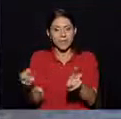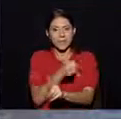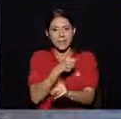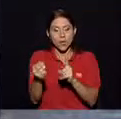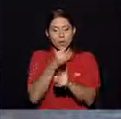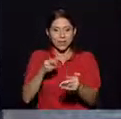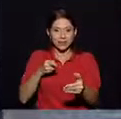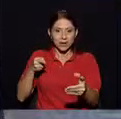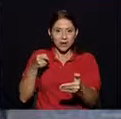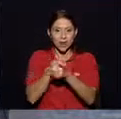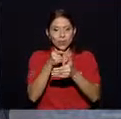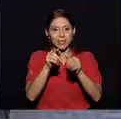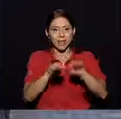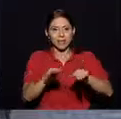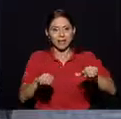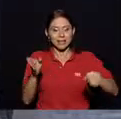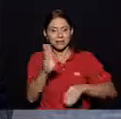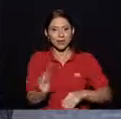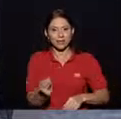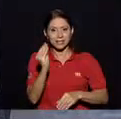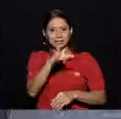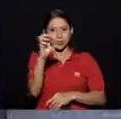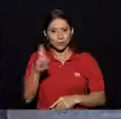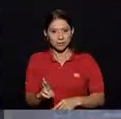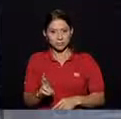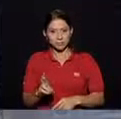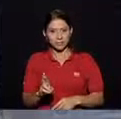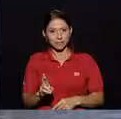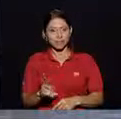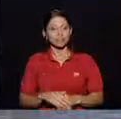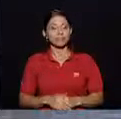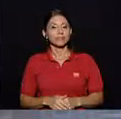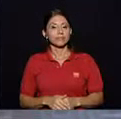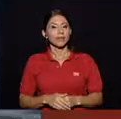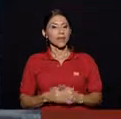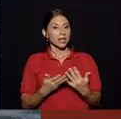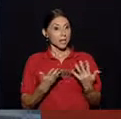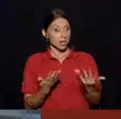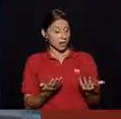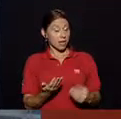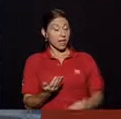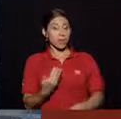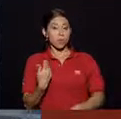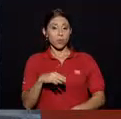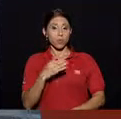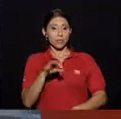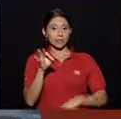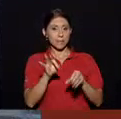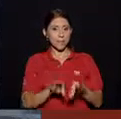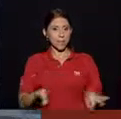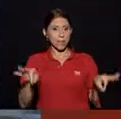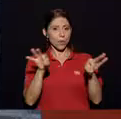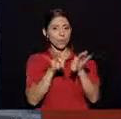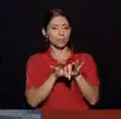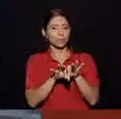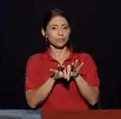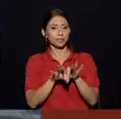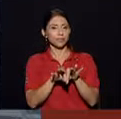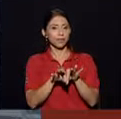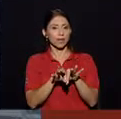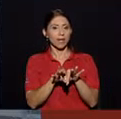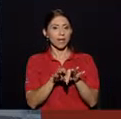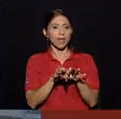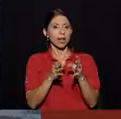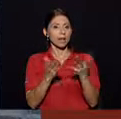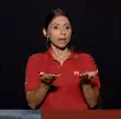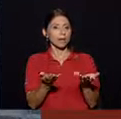la violencia en contra de la niñez y la adolescencia en Costa Rica. Y que no deja de ser importante, por supuesto, pues lo que